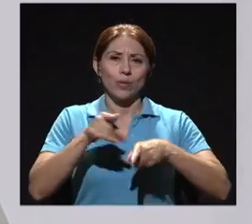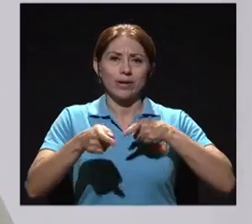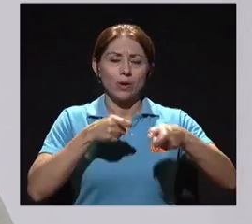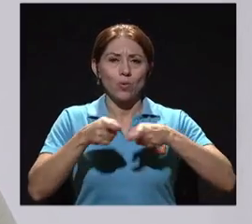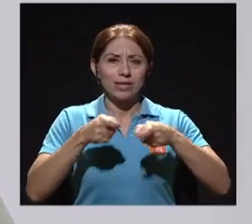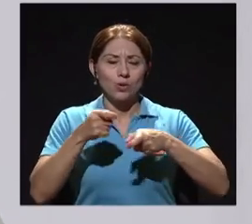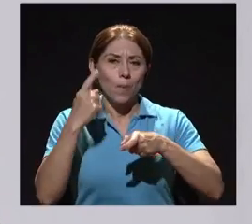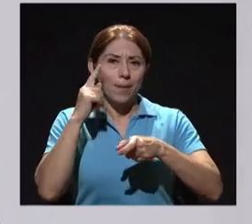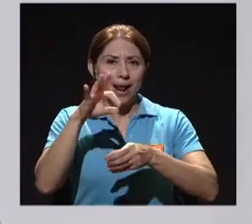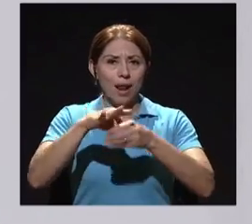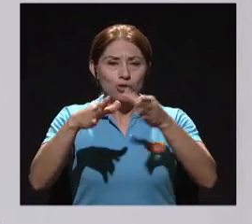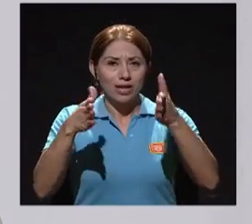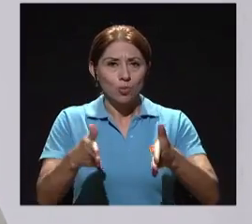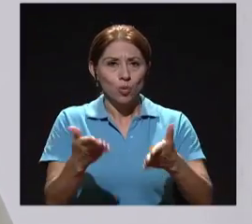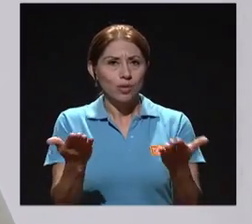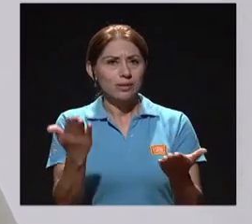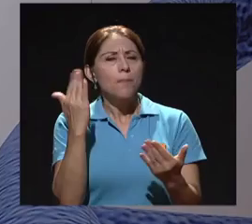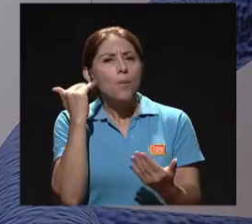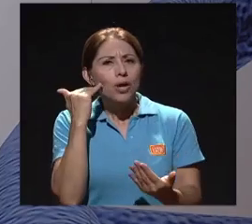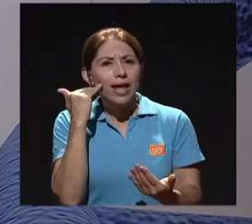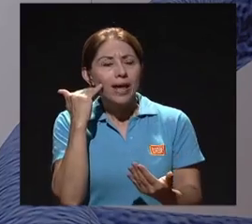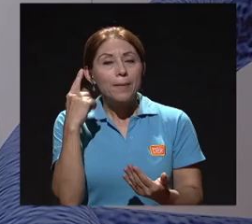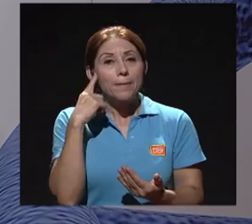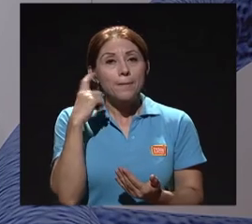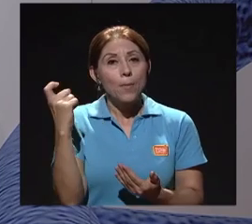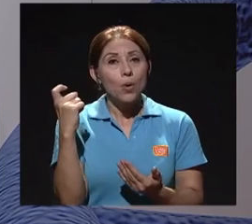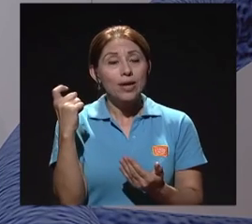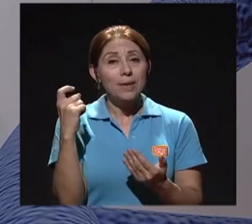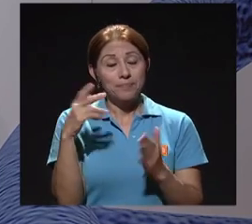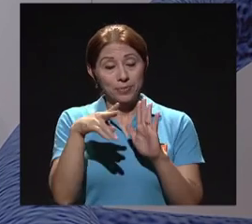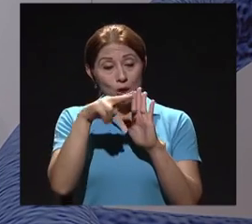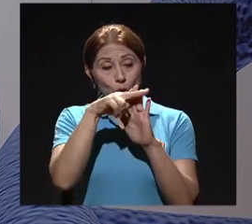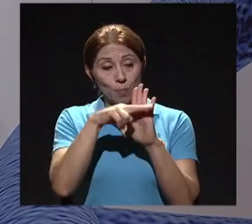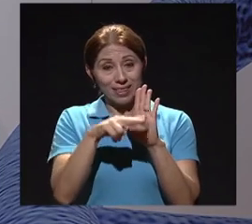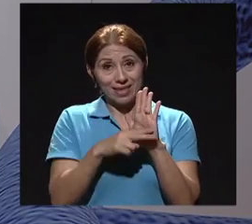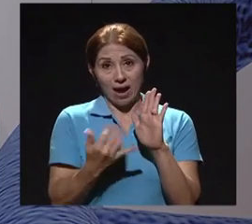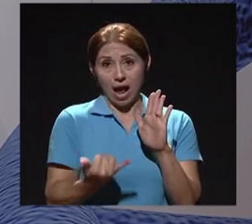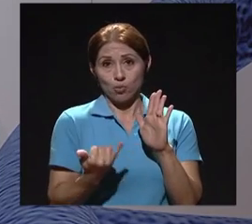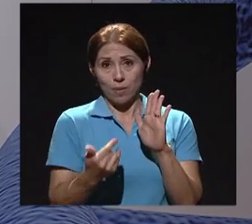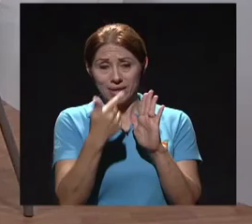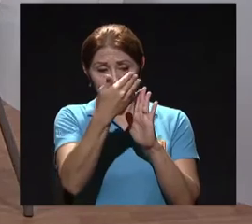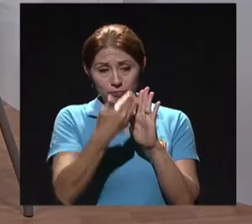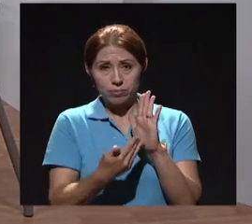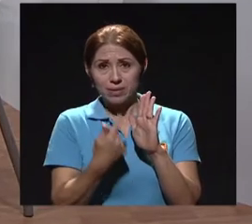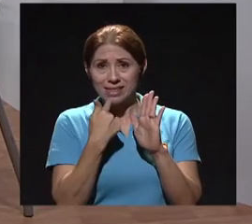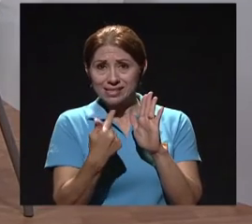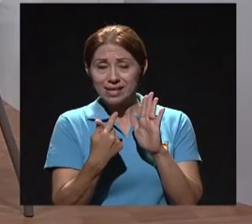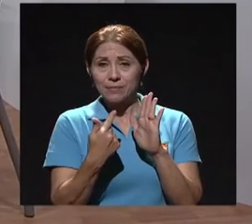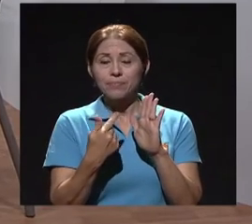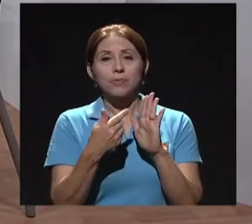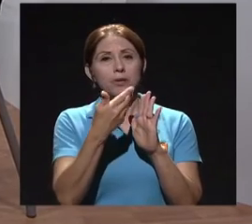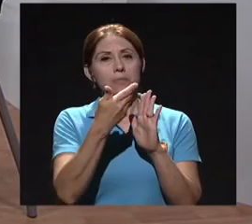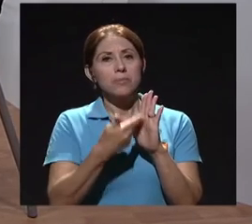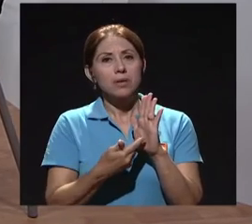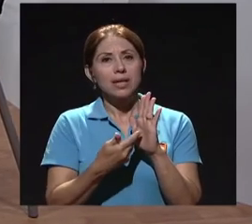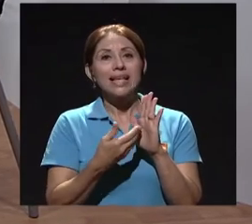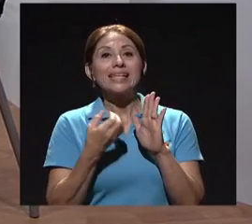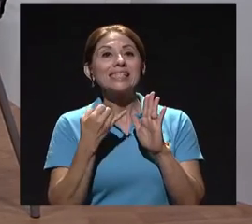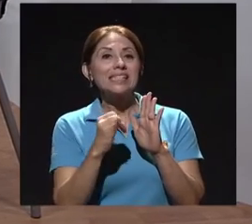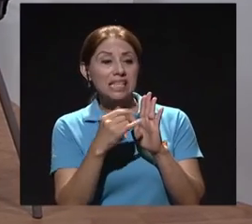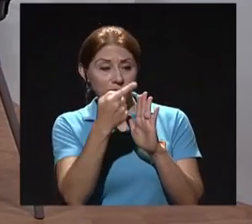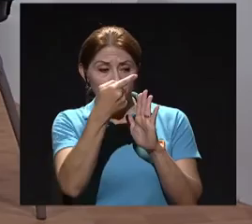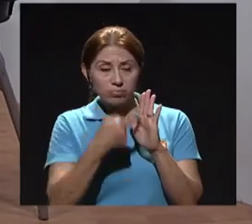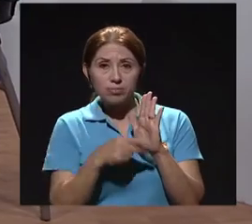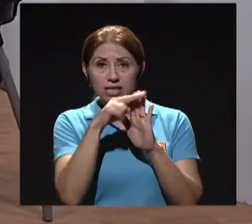regulación para efectos de los agricultores porque porque fundamentalmente la normativa que existe hoy día si se aplicará en